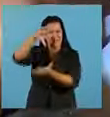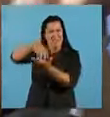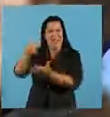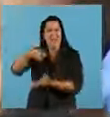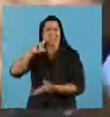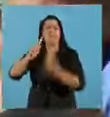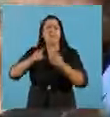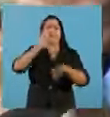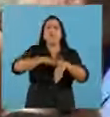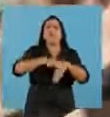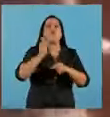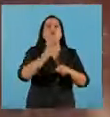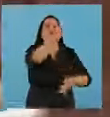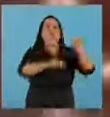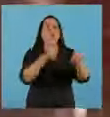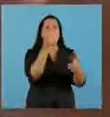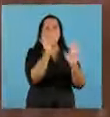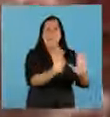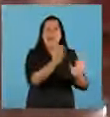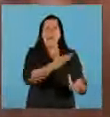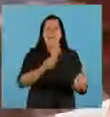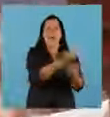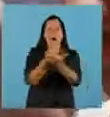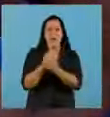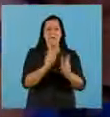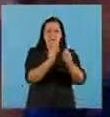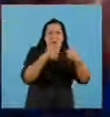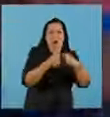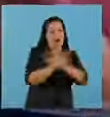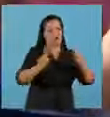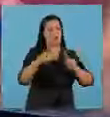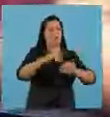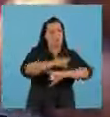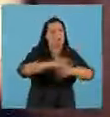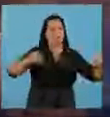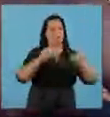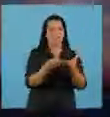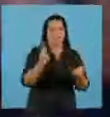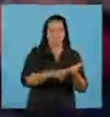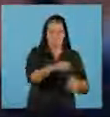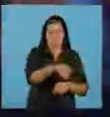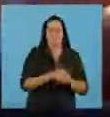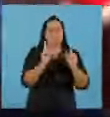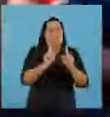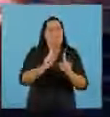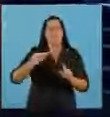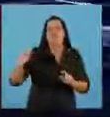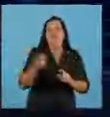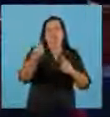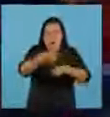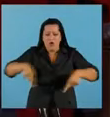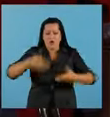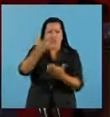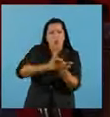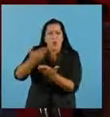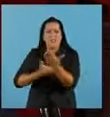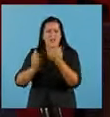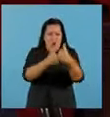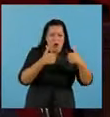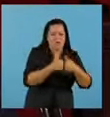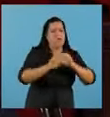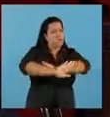de los funcionarios del Estado en el encubrimiento del mismo. Lo mismo haremos con toda documentación reservada